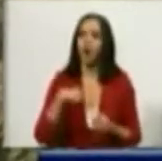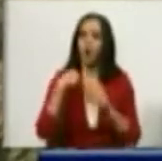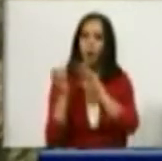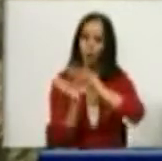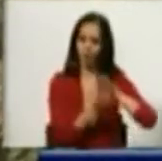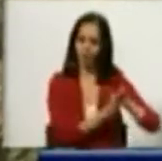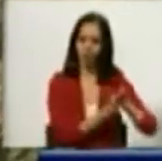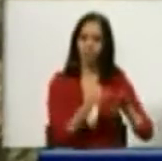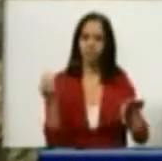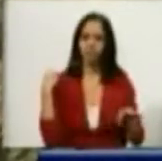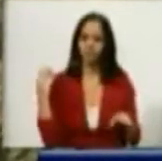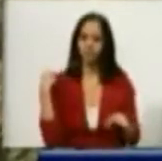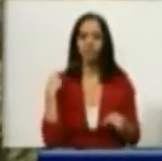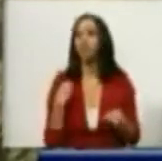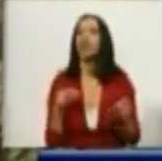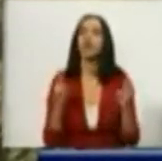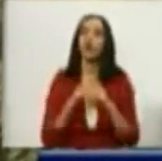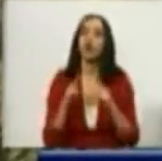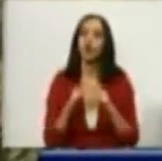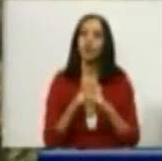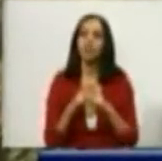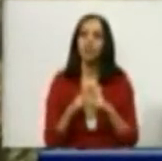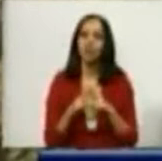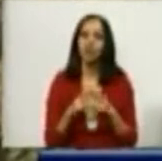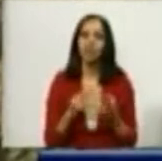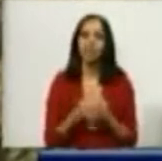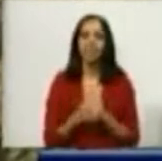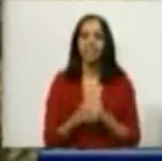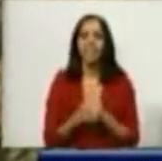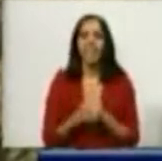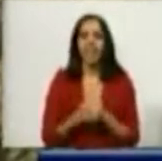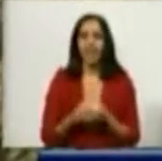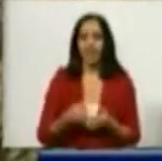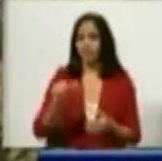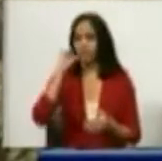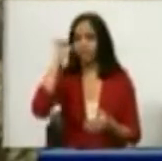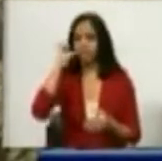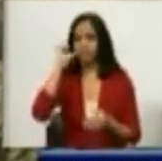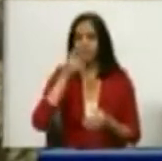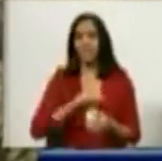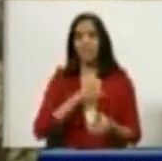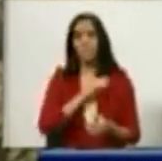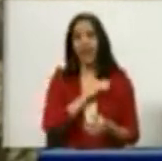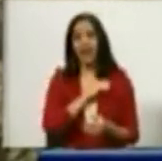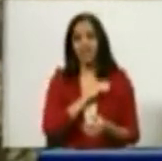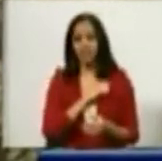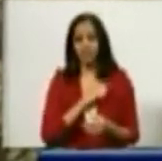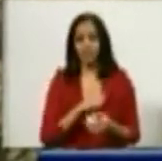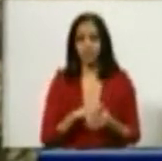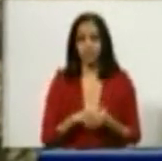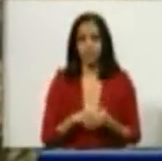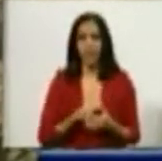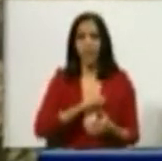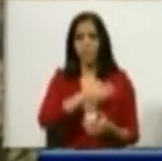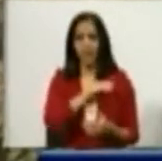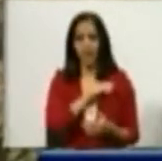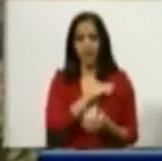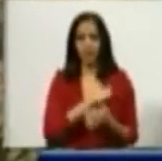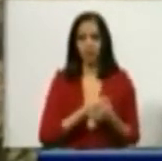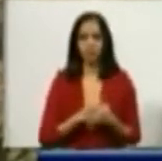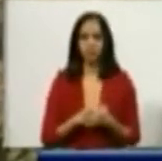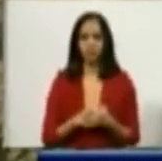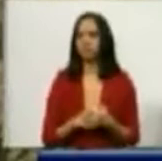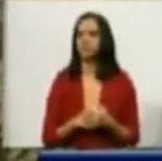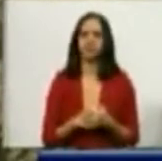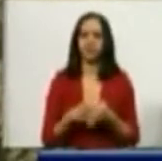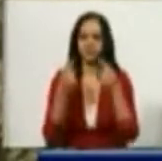en un conocido local de tapas y bebidas de la ciudad de Madrid España llamado la taona de Arévalo fueron